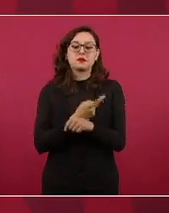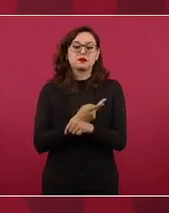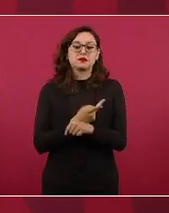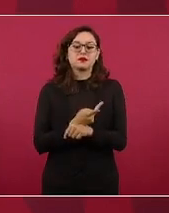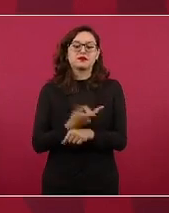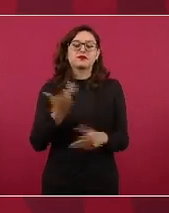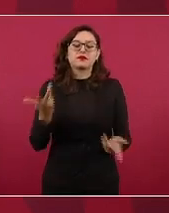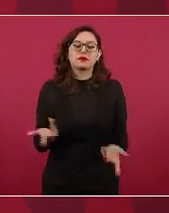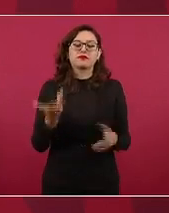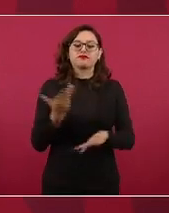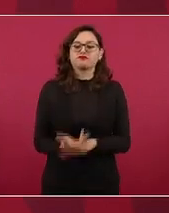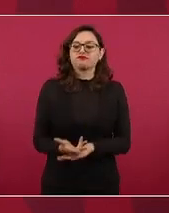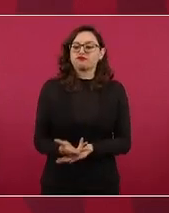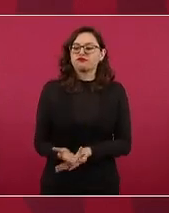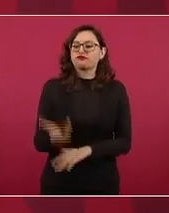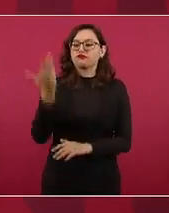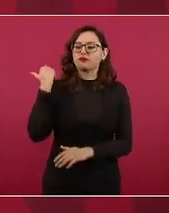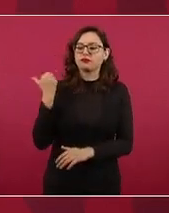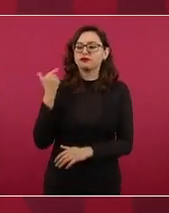engañaban al pueblo